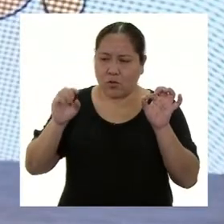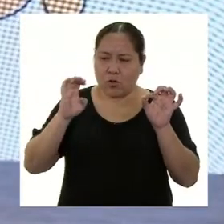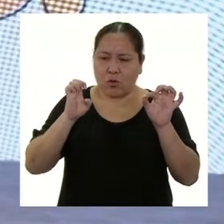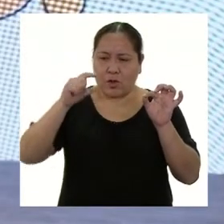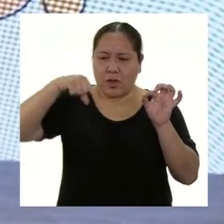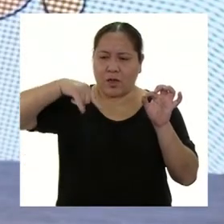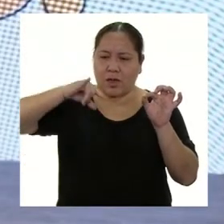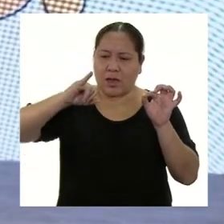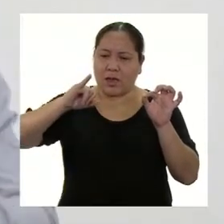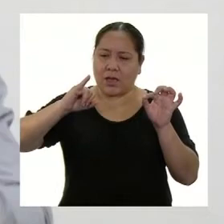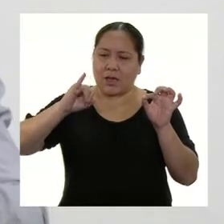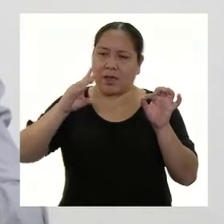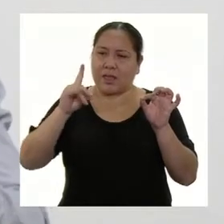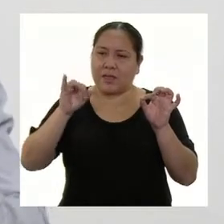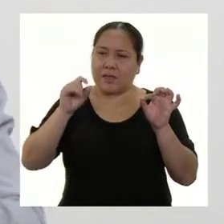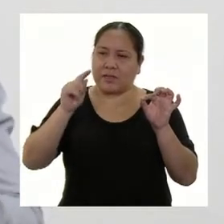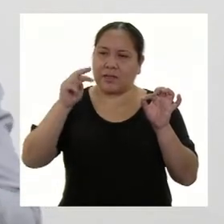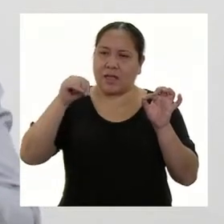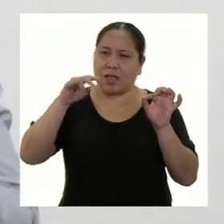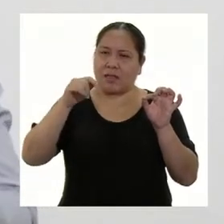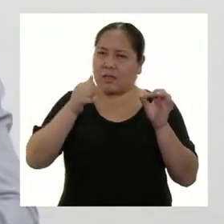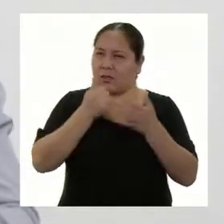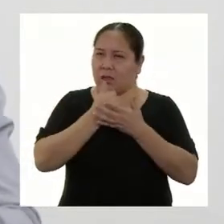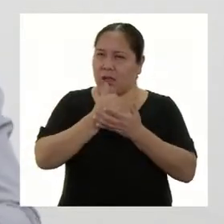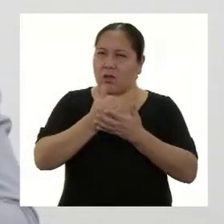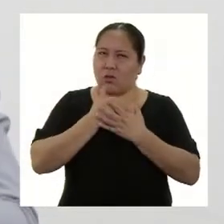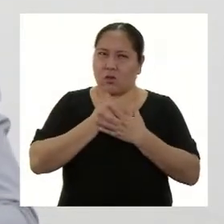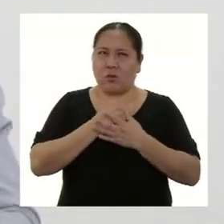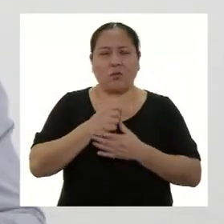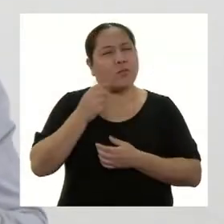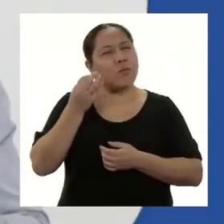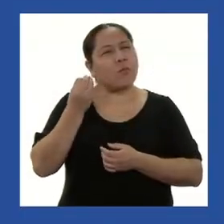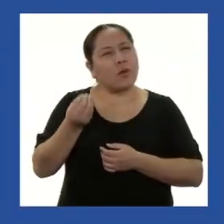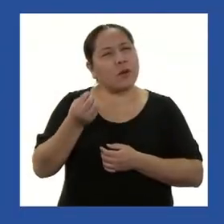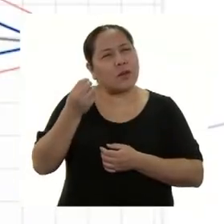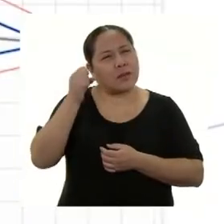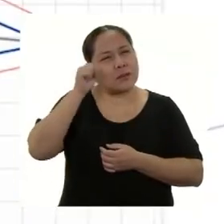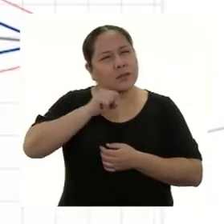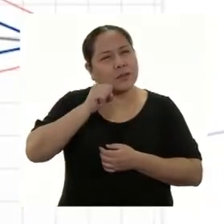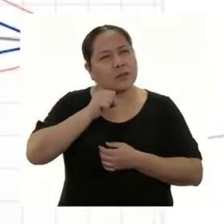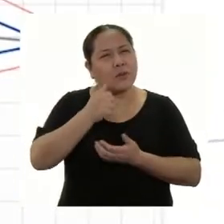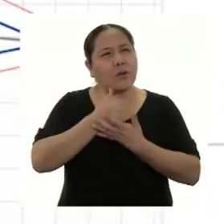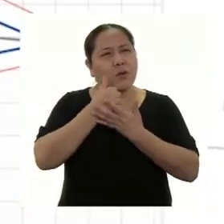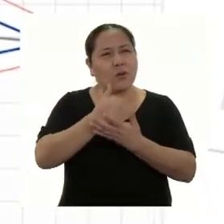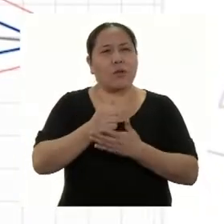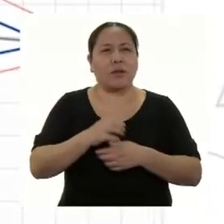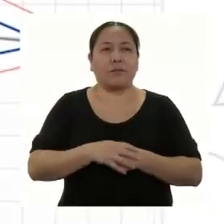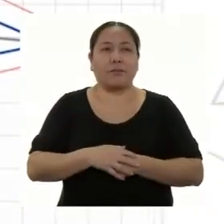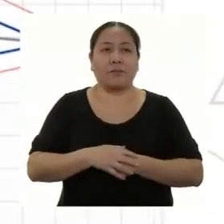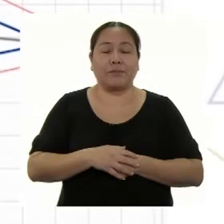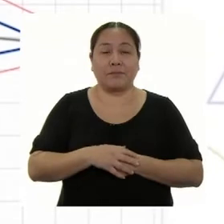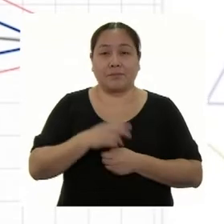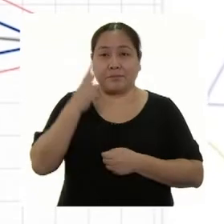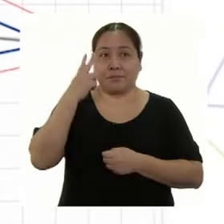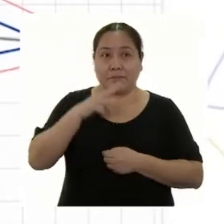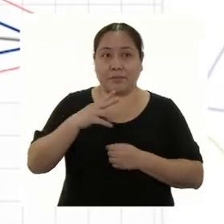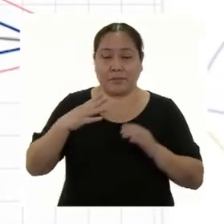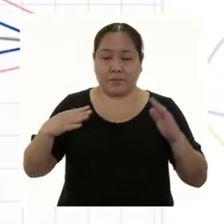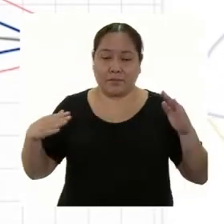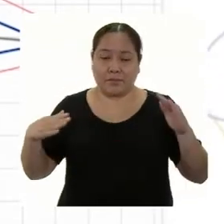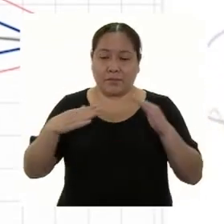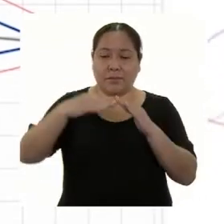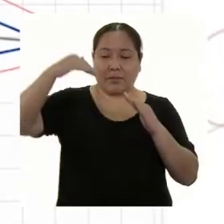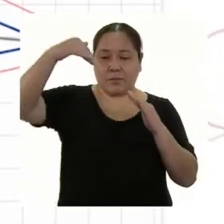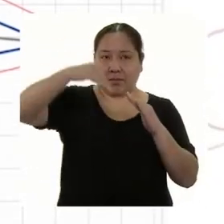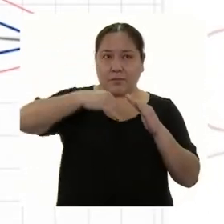clase pasada nos ayude? Cuéntame, ¿por qué crees que lo podría hacer? Es que mire, las medianas han formado el terreno